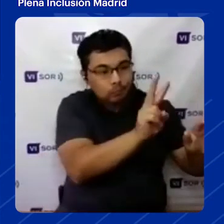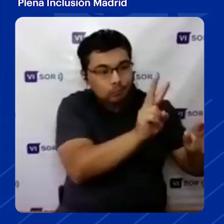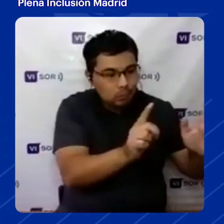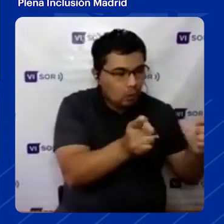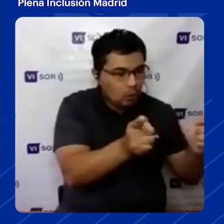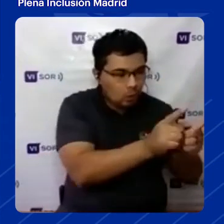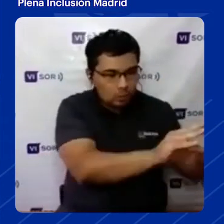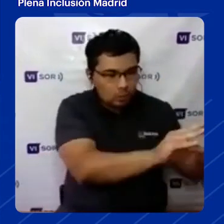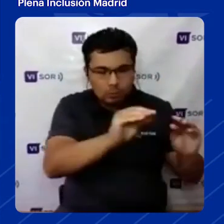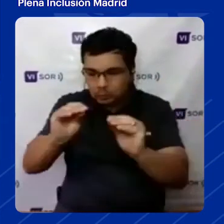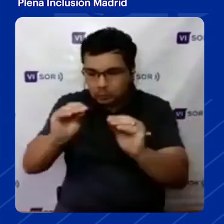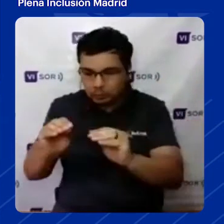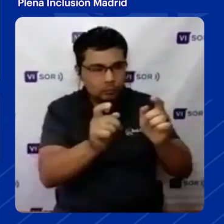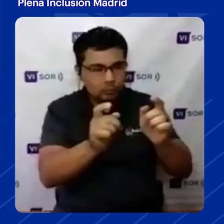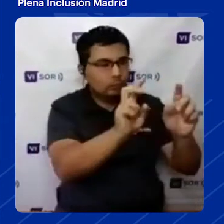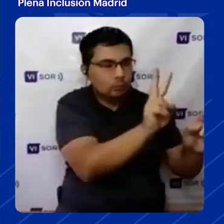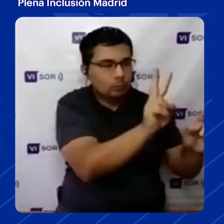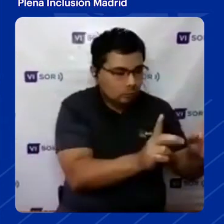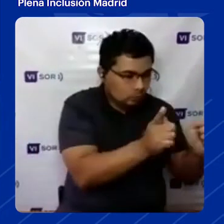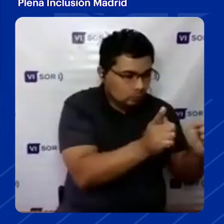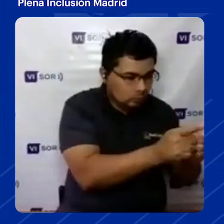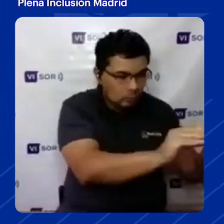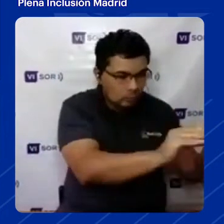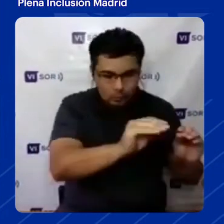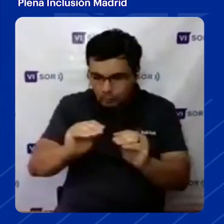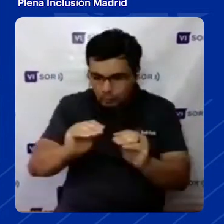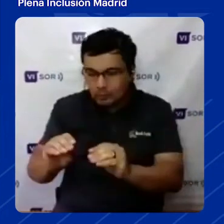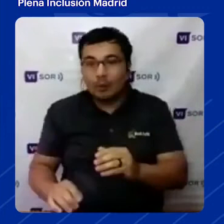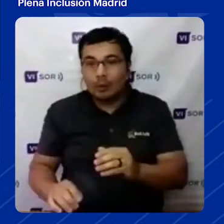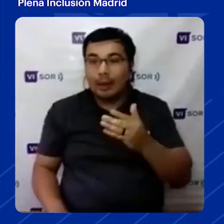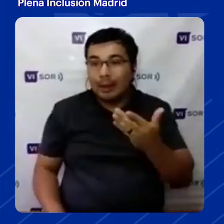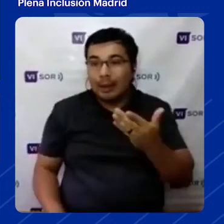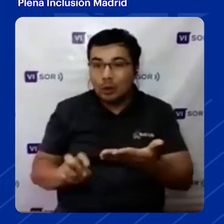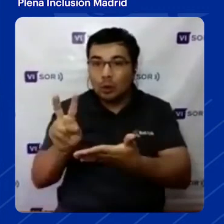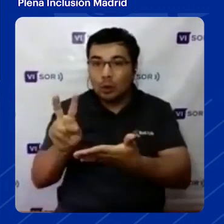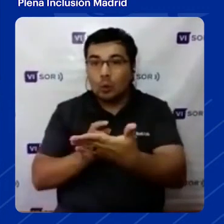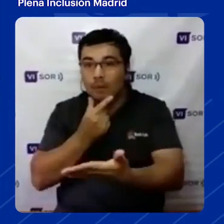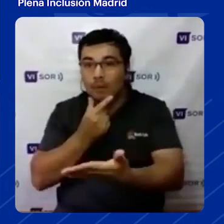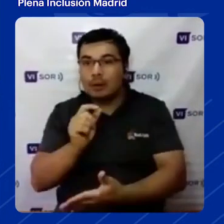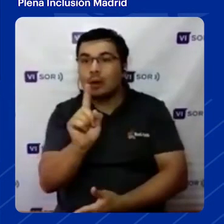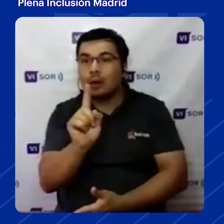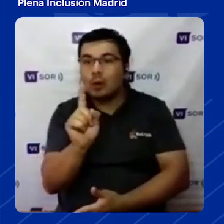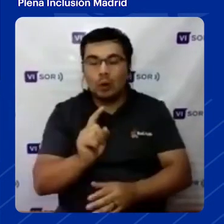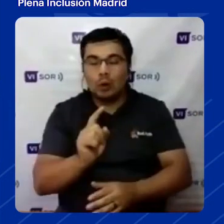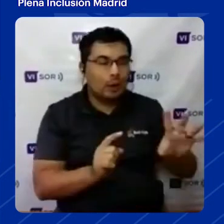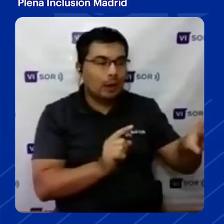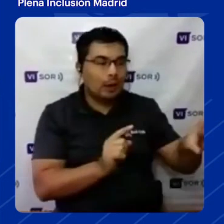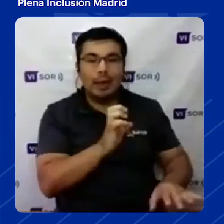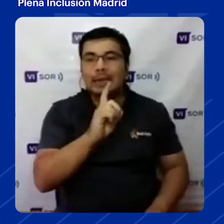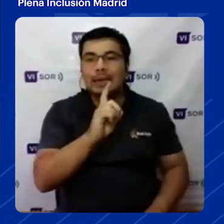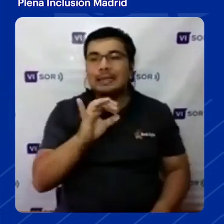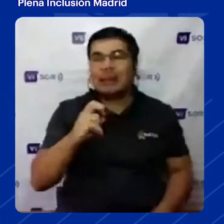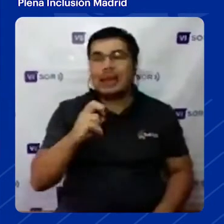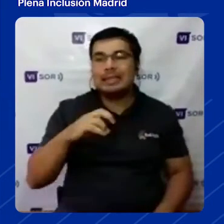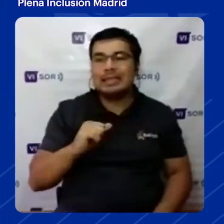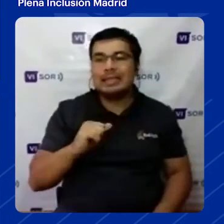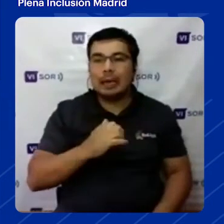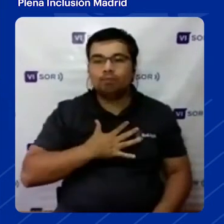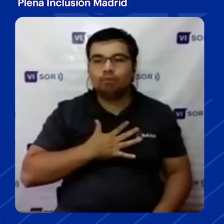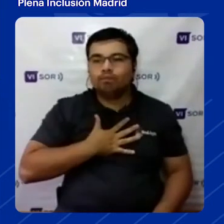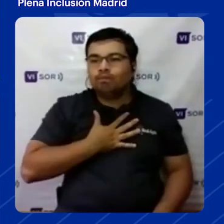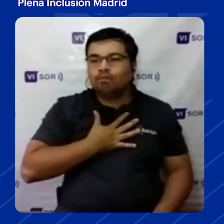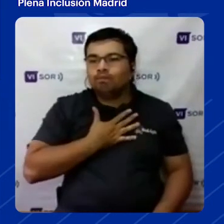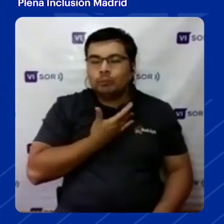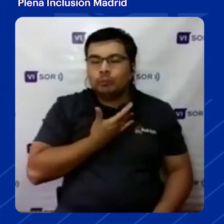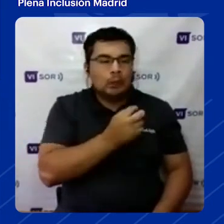original. Y de eso no se trata la lectura fácil. Se trata precisamente de rescatar la esencia para transformar ese texto en algo